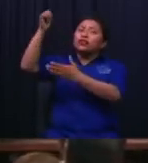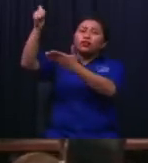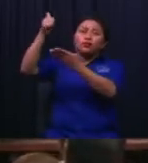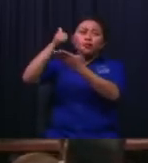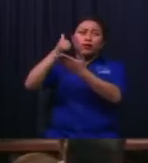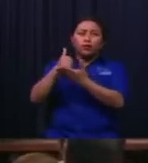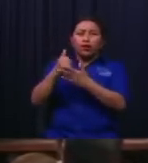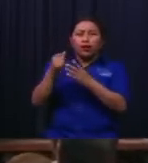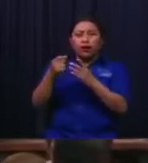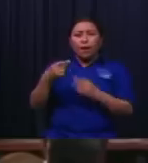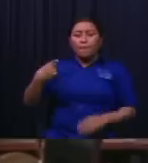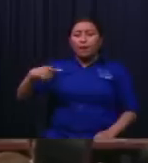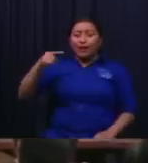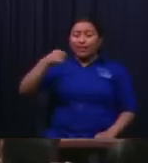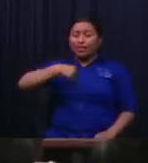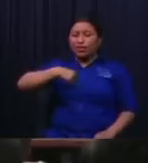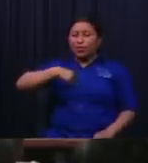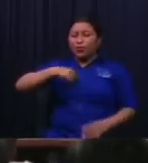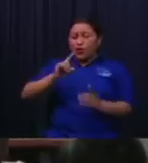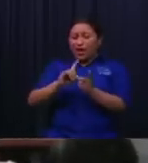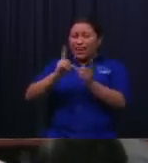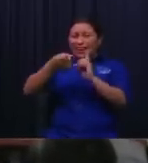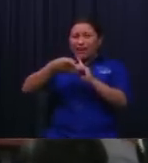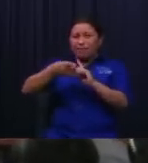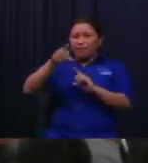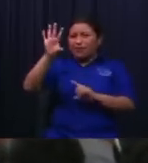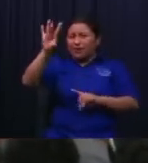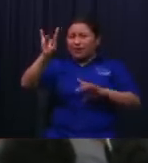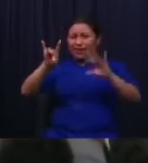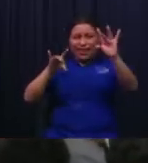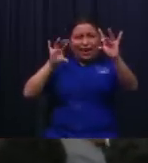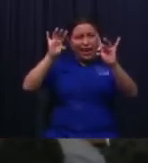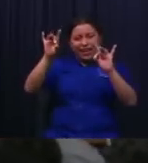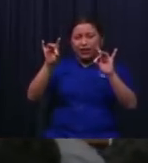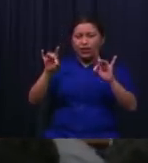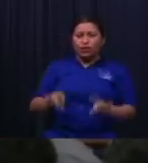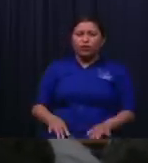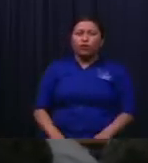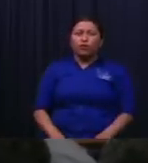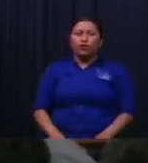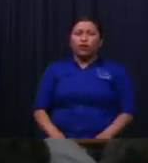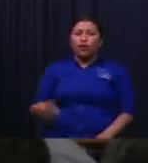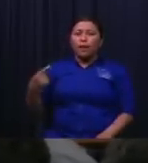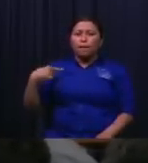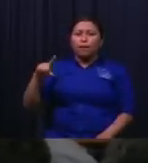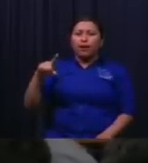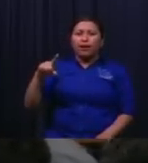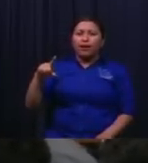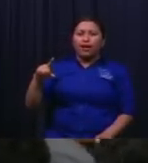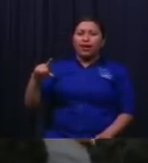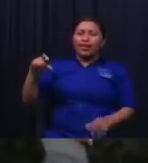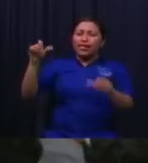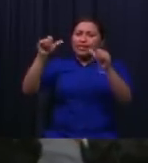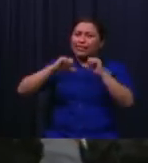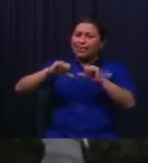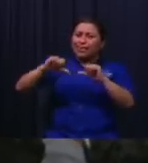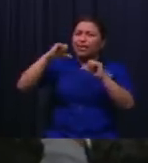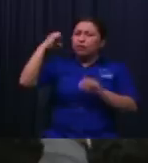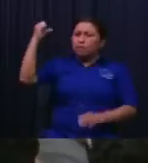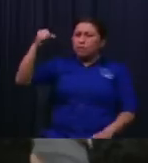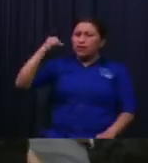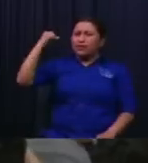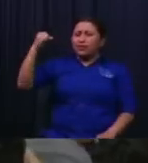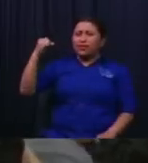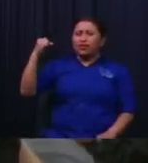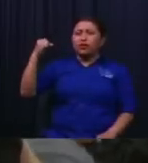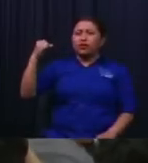dé ese valor, esa unción de parte de Él, esa gracia bendita de Él, para poder ir venciendo. Por eso es que la palabra dice, irán de gloria